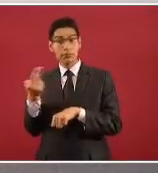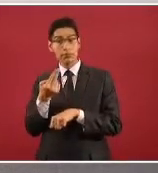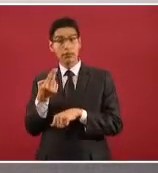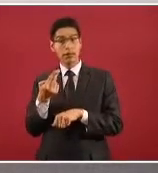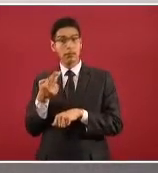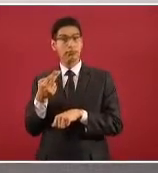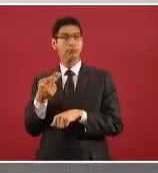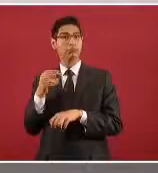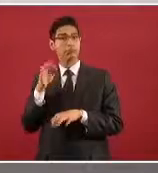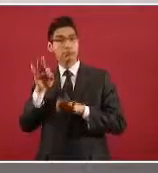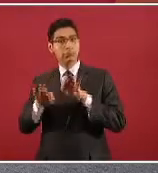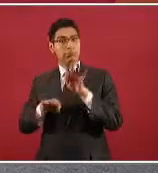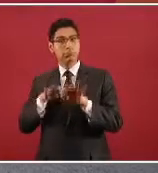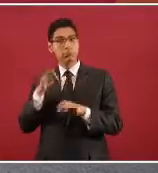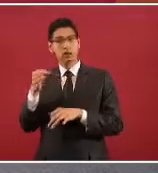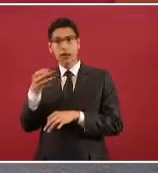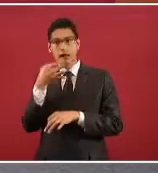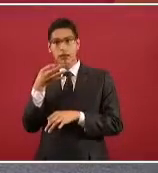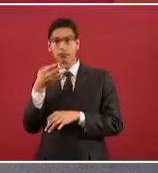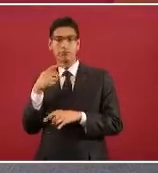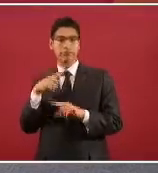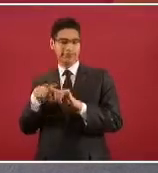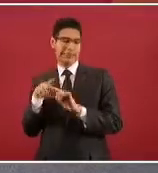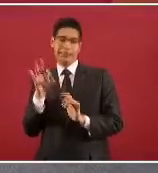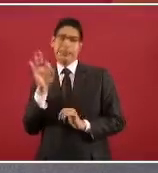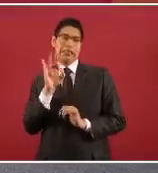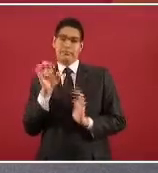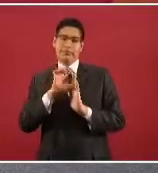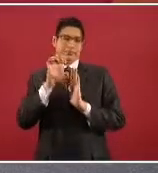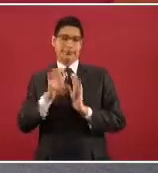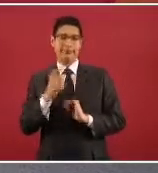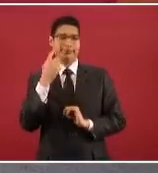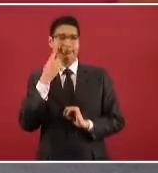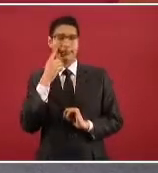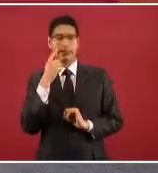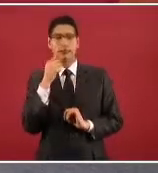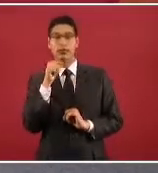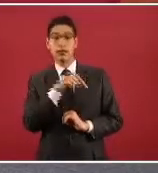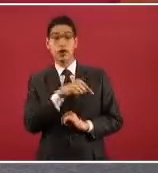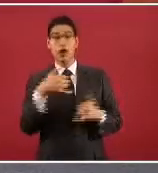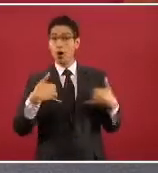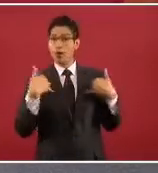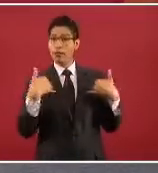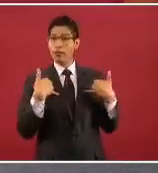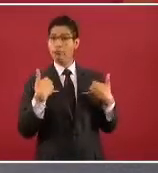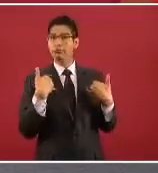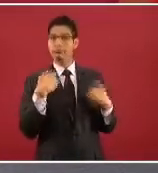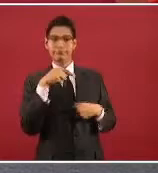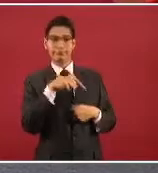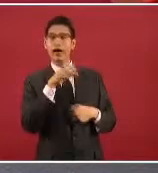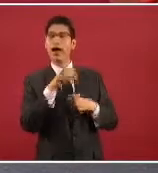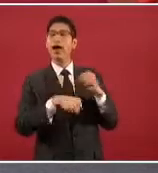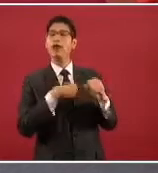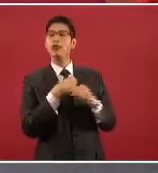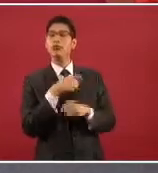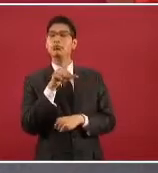Esto es, si va un joven de 20, 30 años